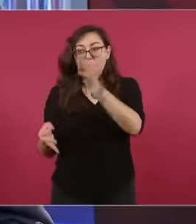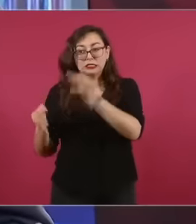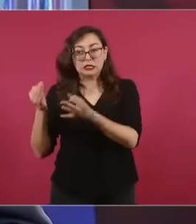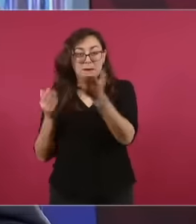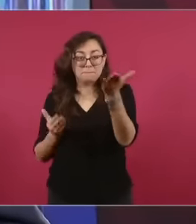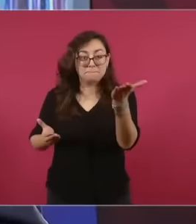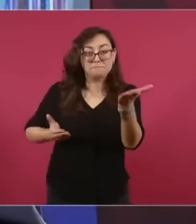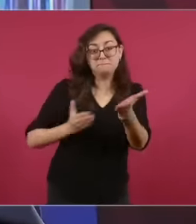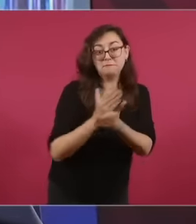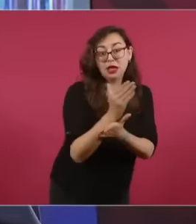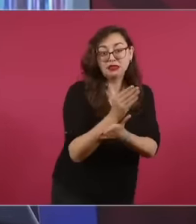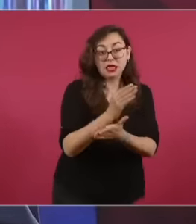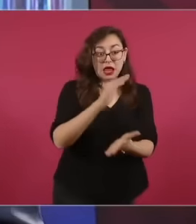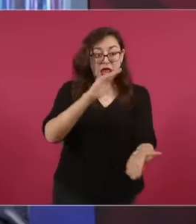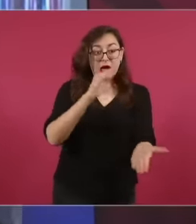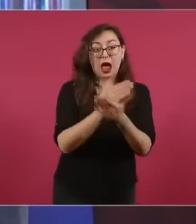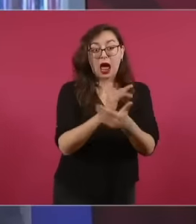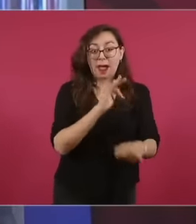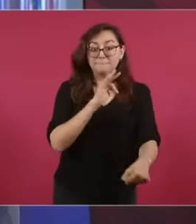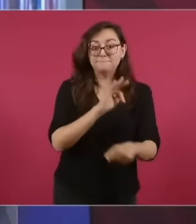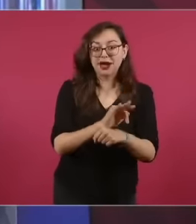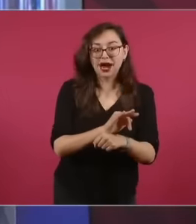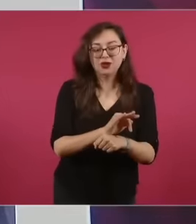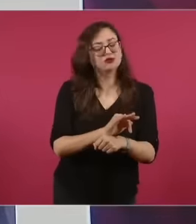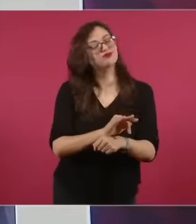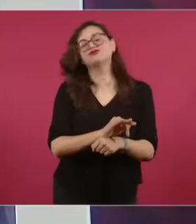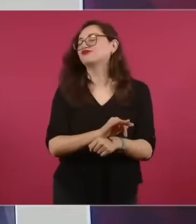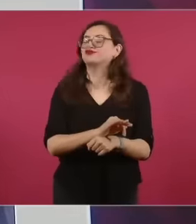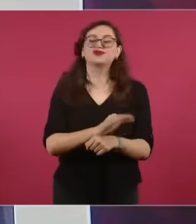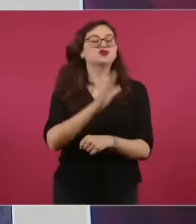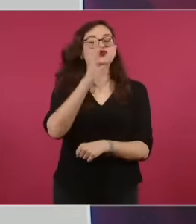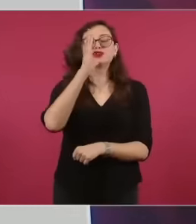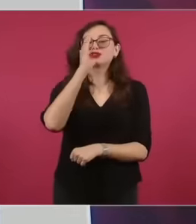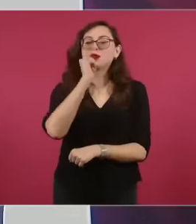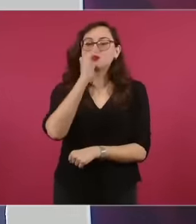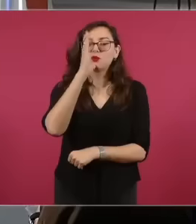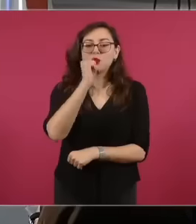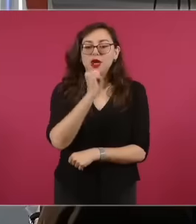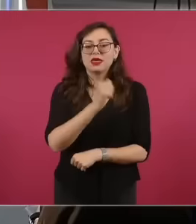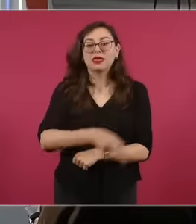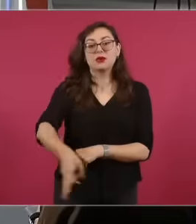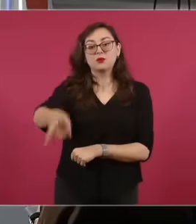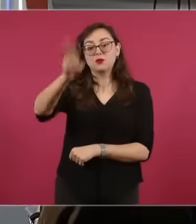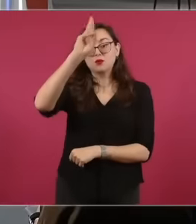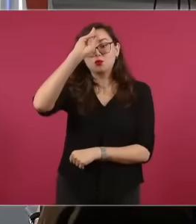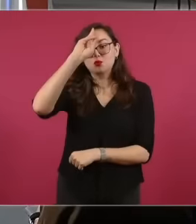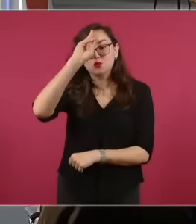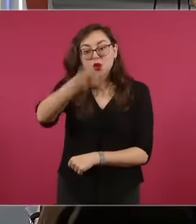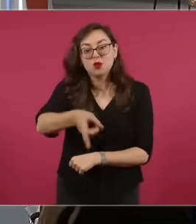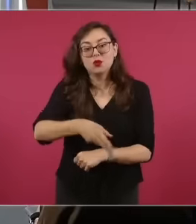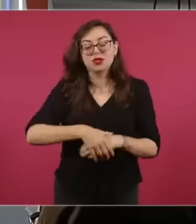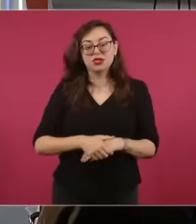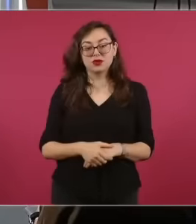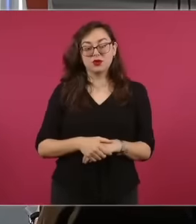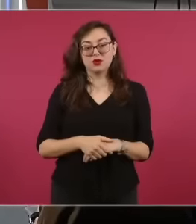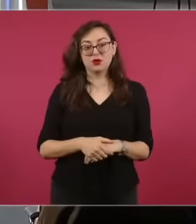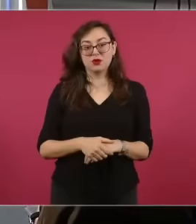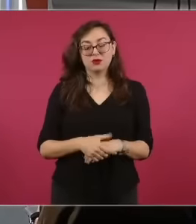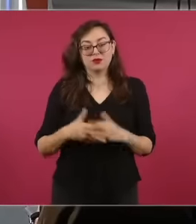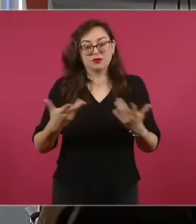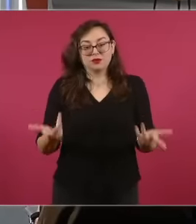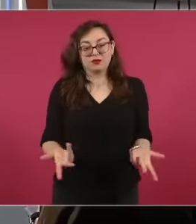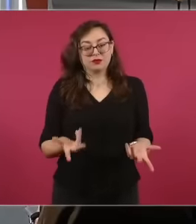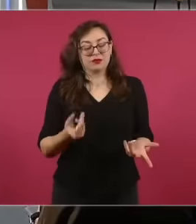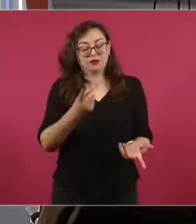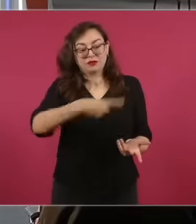aplicarse cuando se trata de un proceso de reforma constitucional.